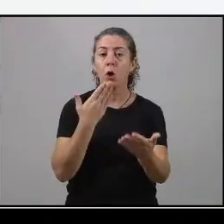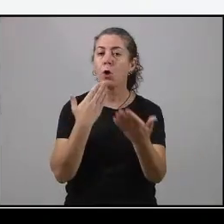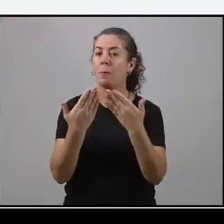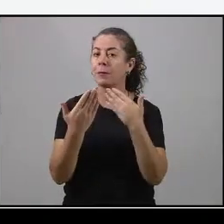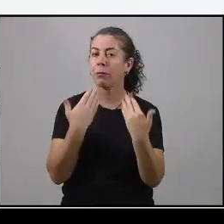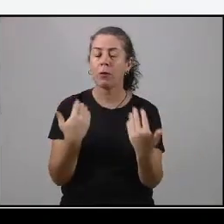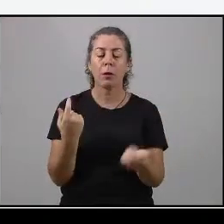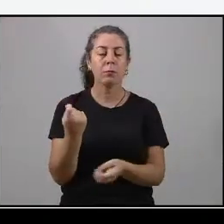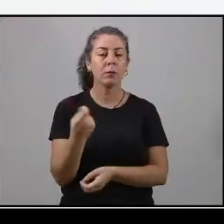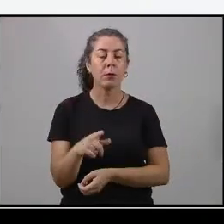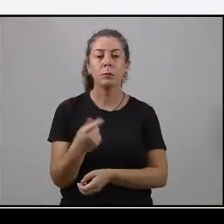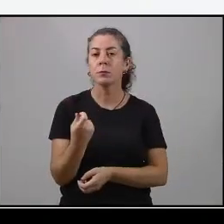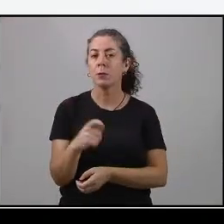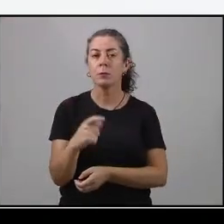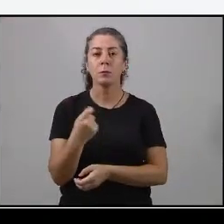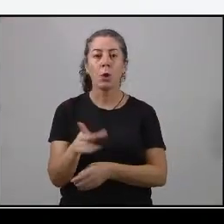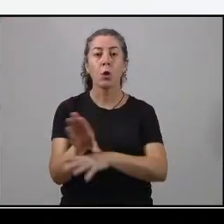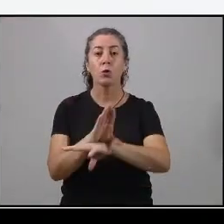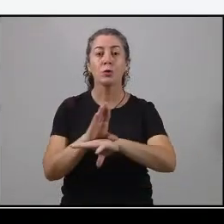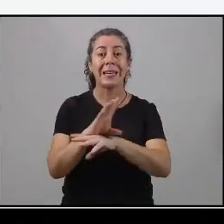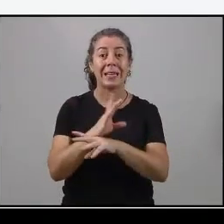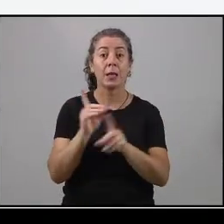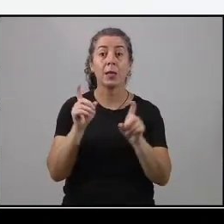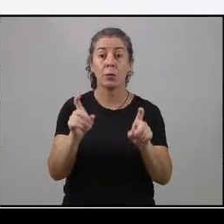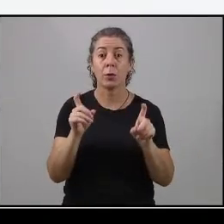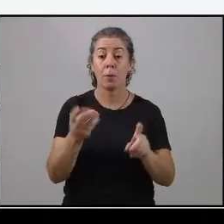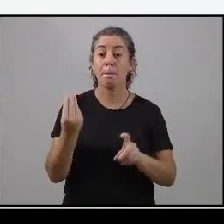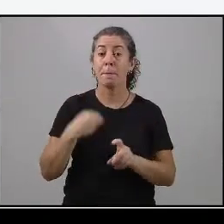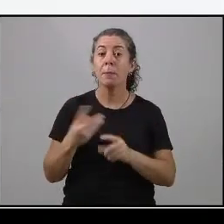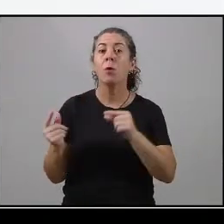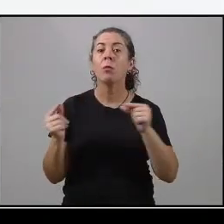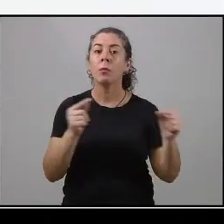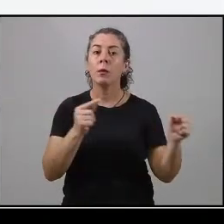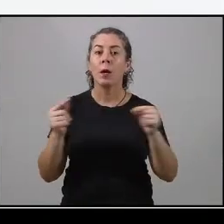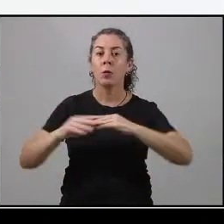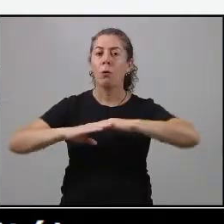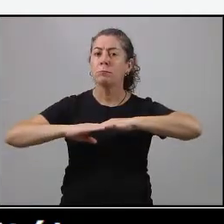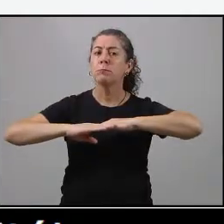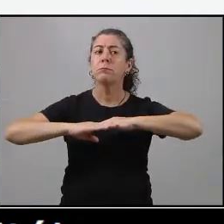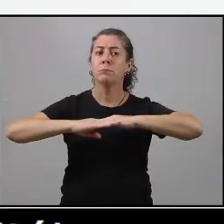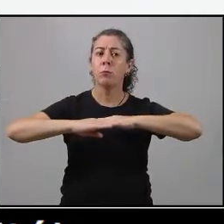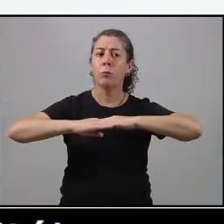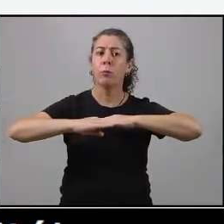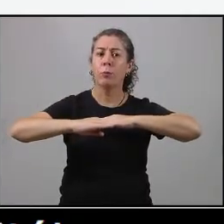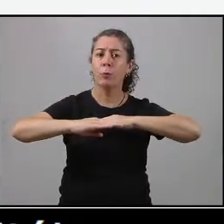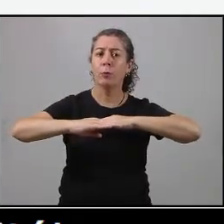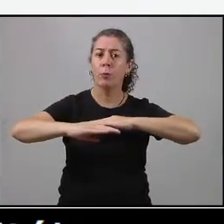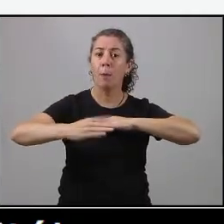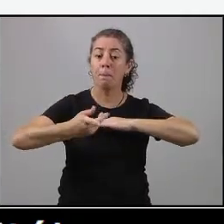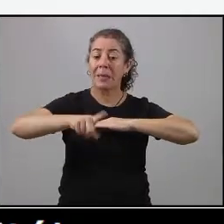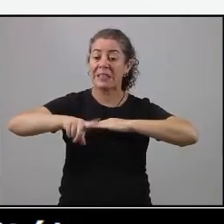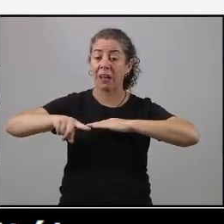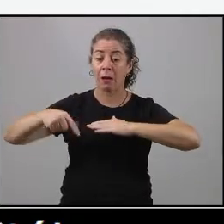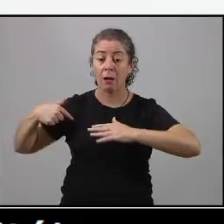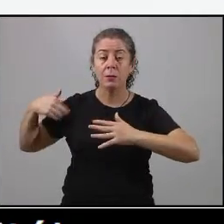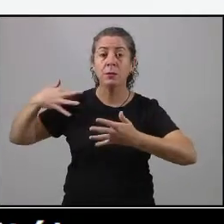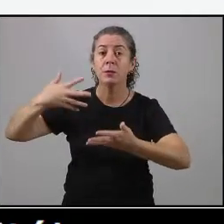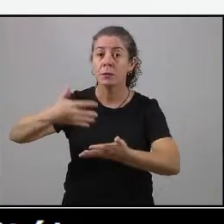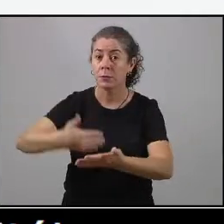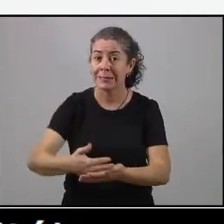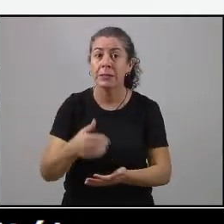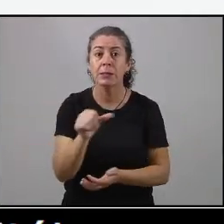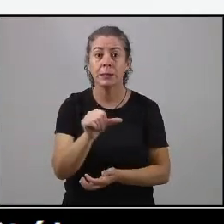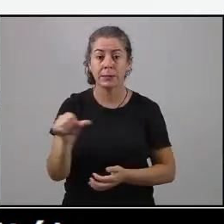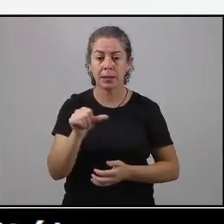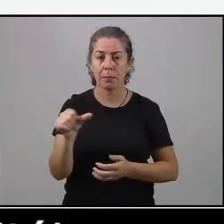con la Consejería de Educación, que ese diálogo se ha mantenido a lo largo de estos últimos meses y en estas últimas